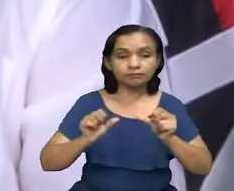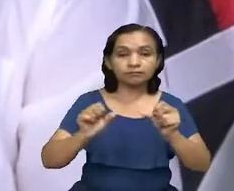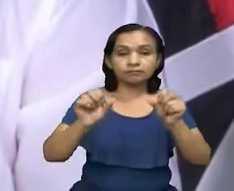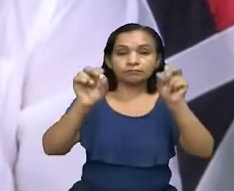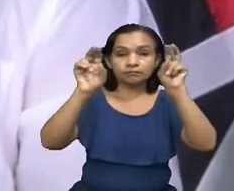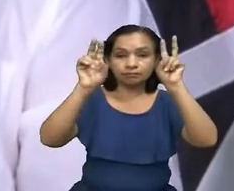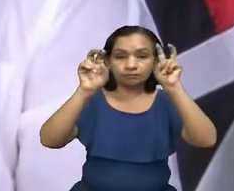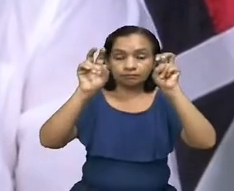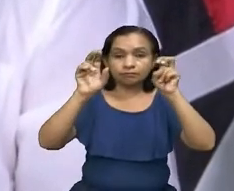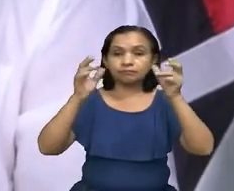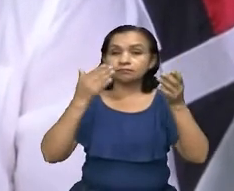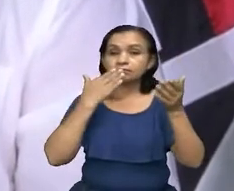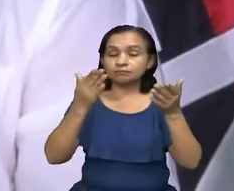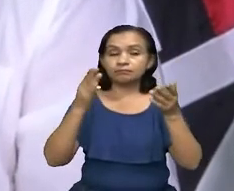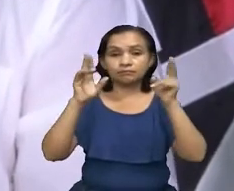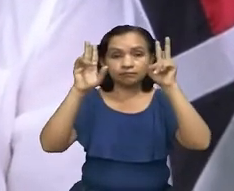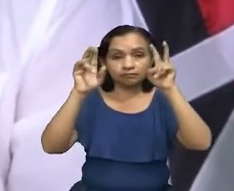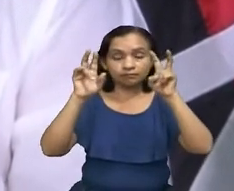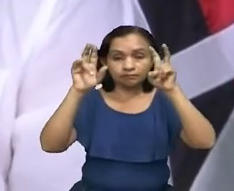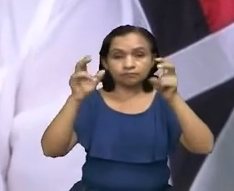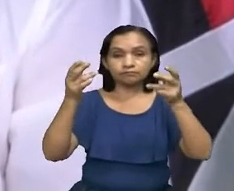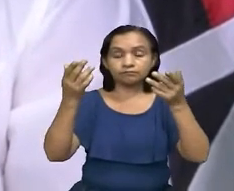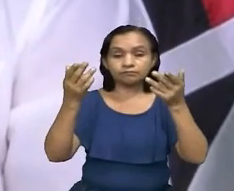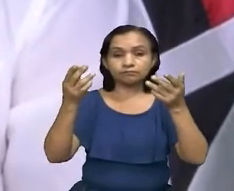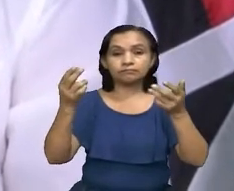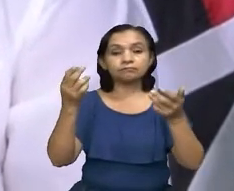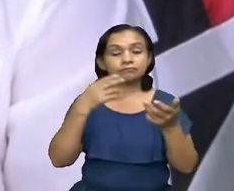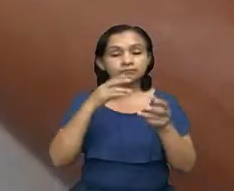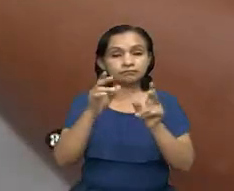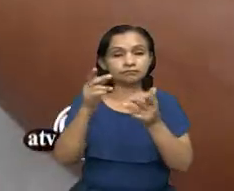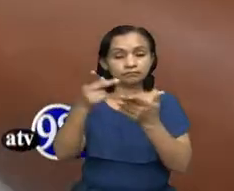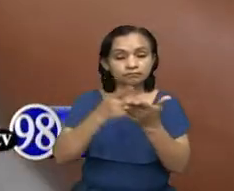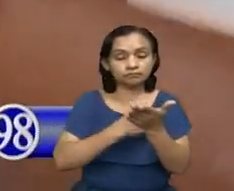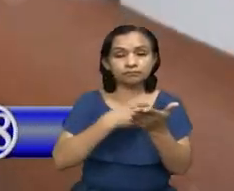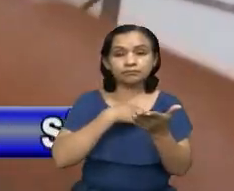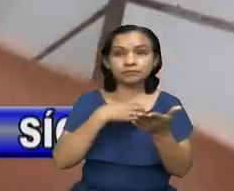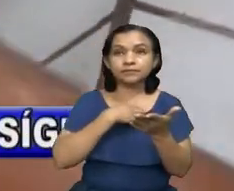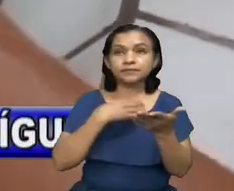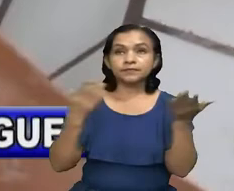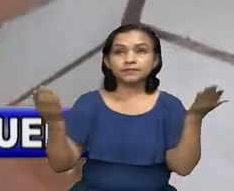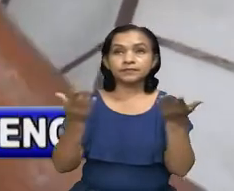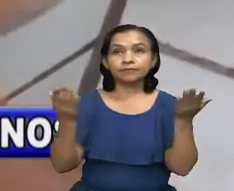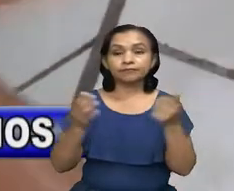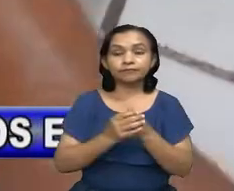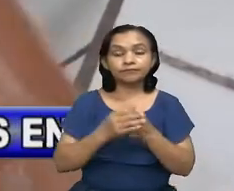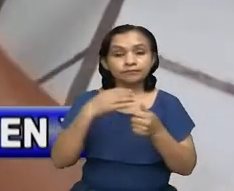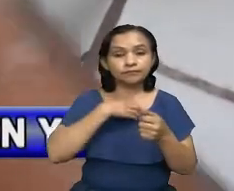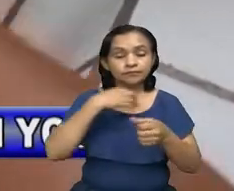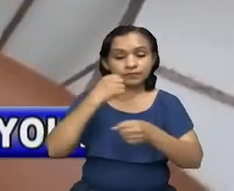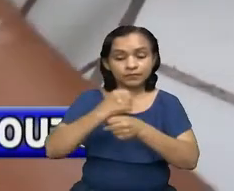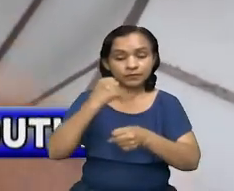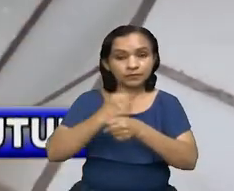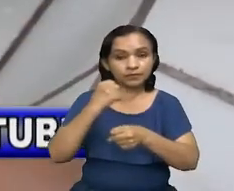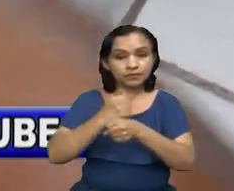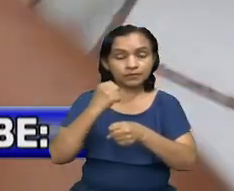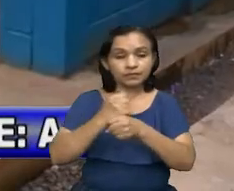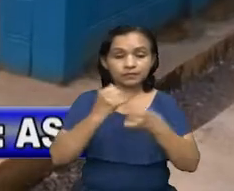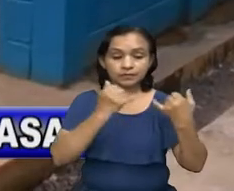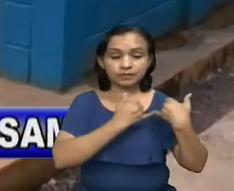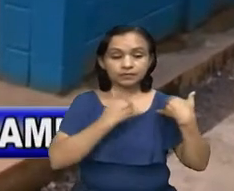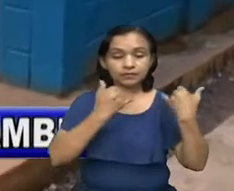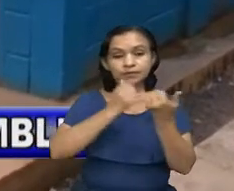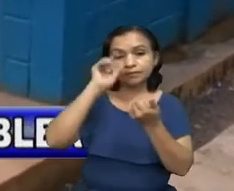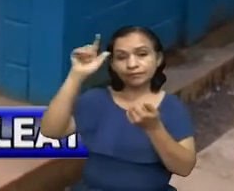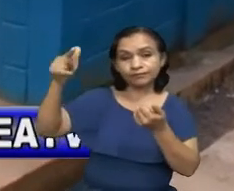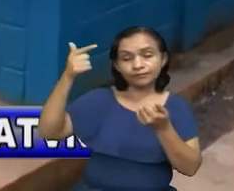temas de calidad y en temas de la sostenibilidad de los proyectos. Entonces, nuestro trabajo como institución de